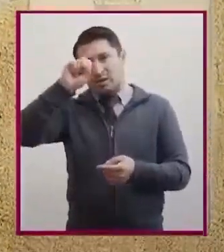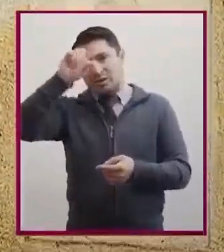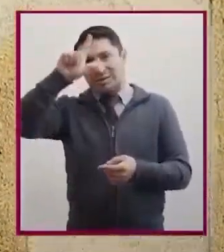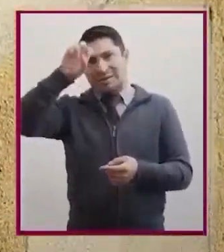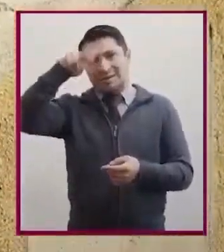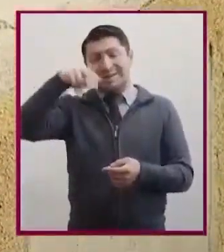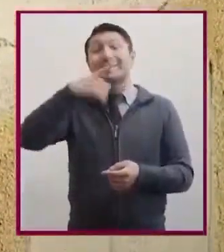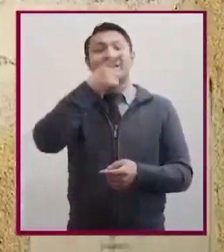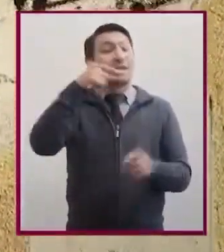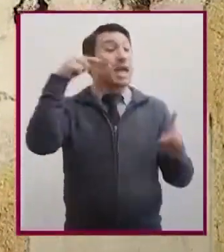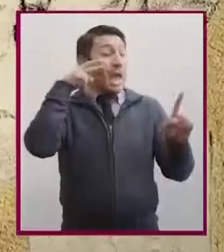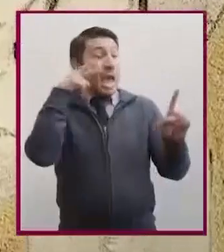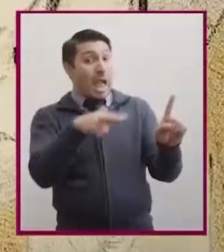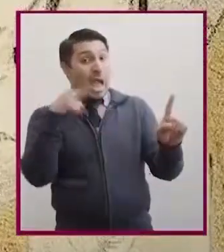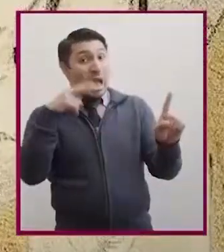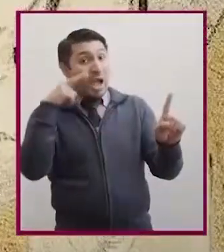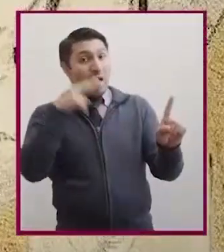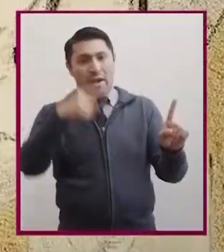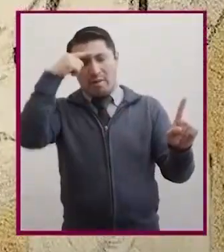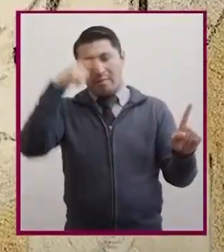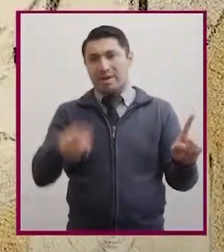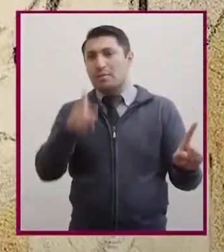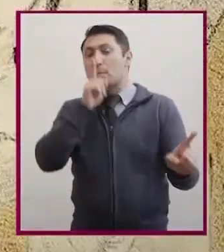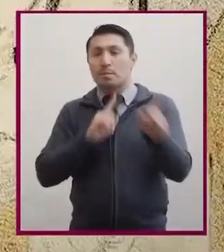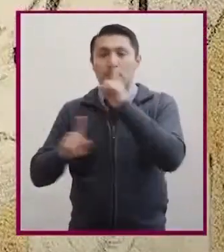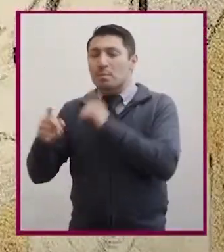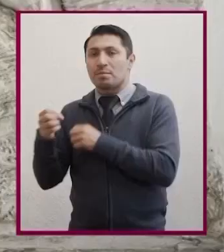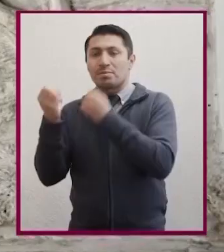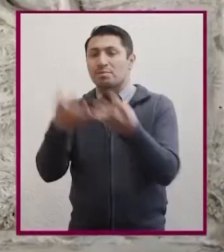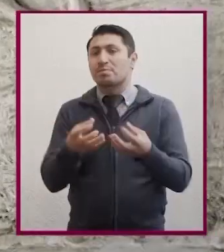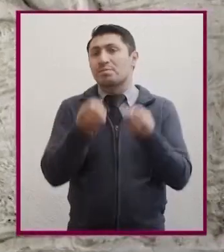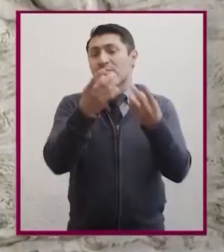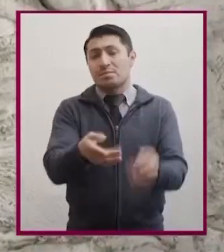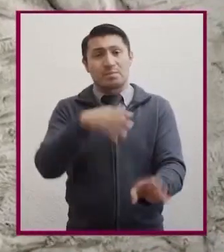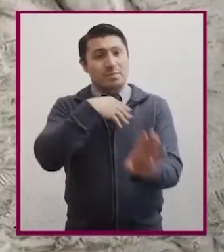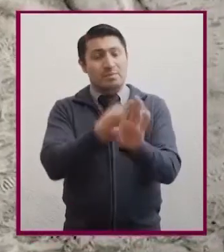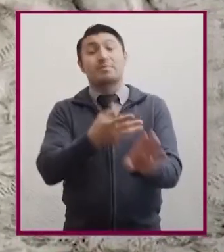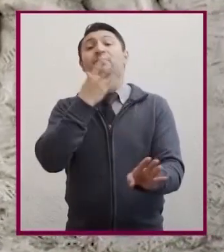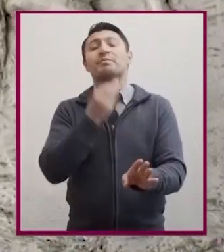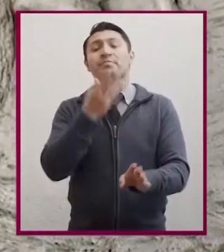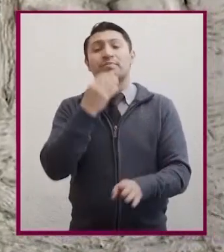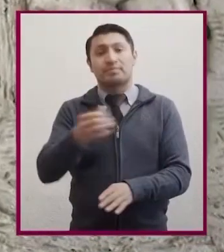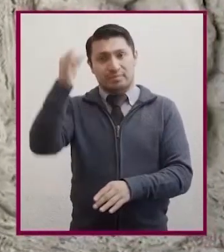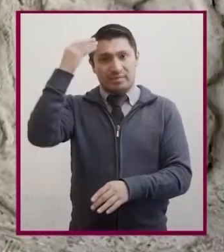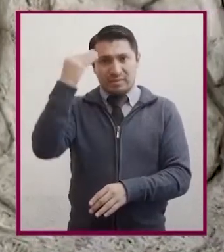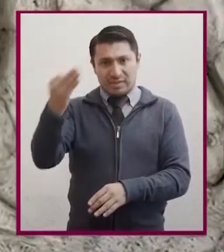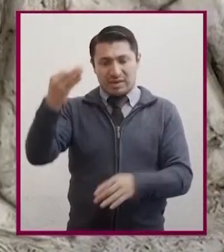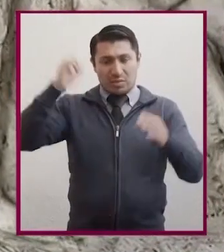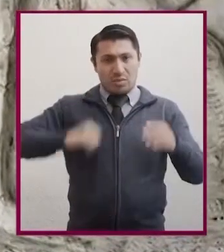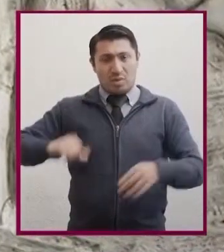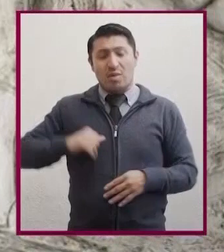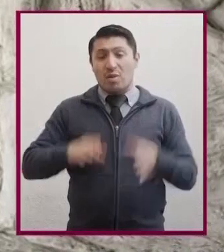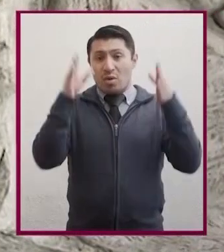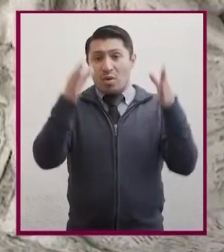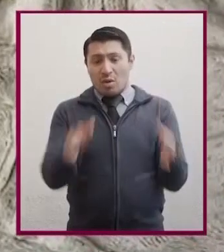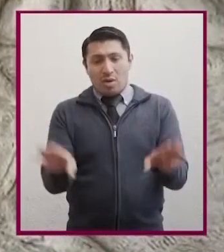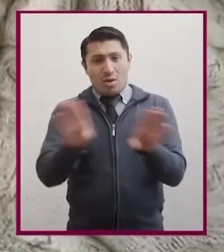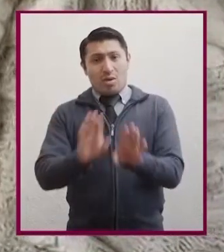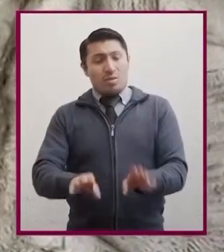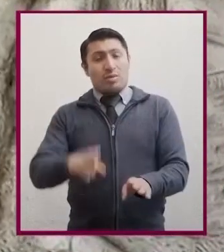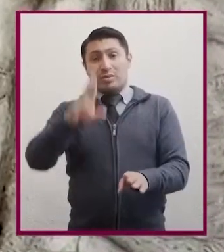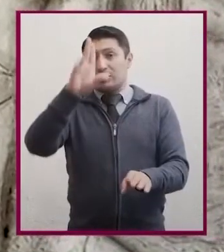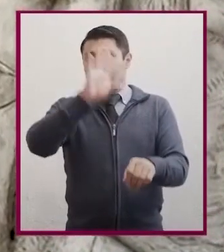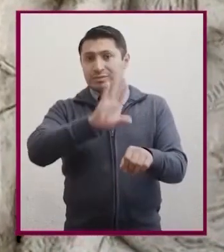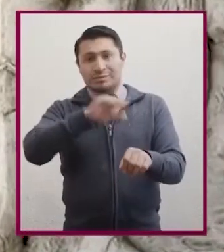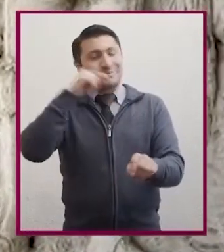misterioso personaje para propagar el mito que desprestigiaba a los judíos. La Edad Media fue la época en la que el antisemitismo, por